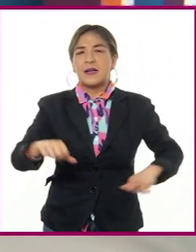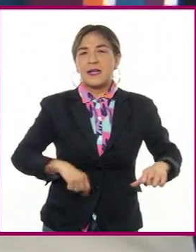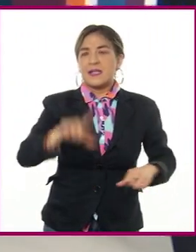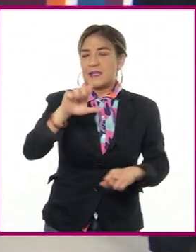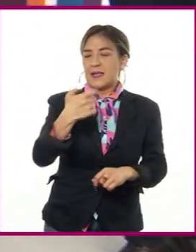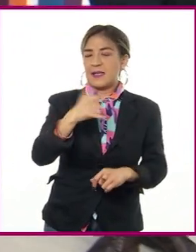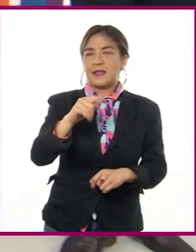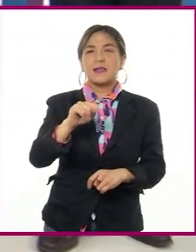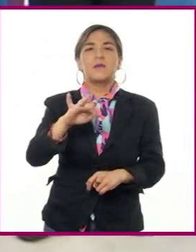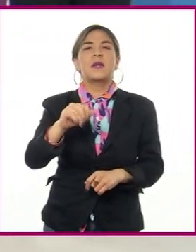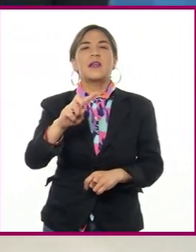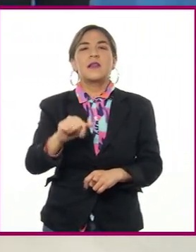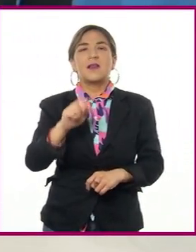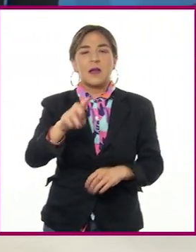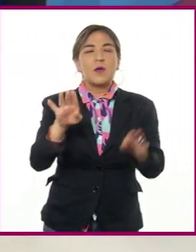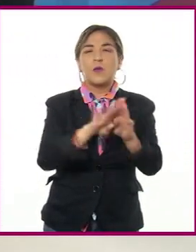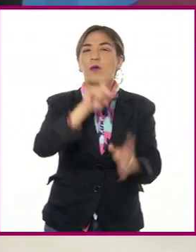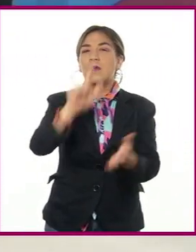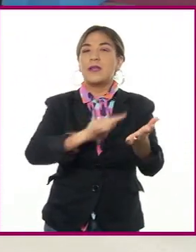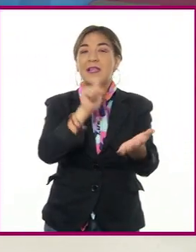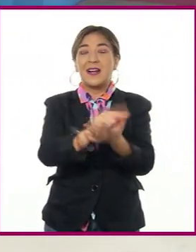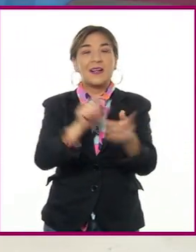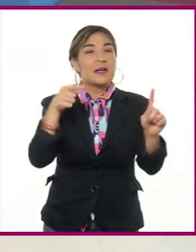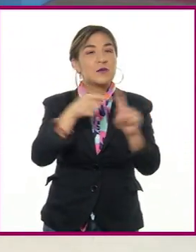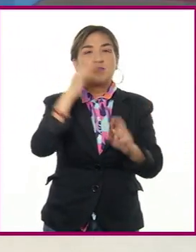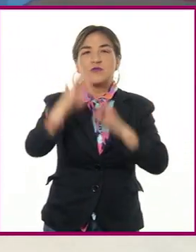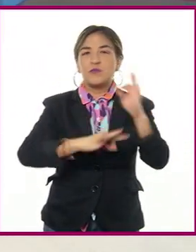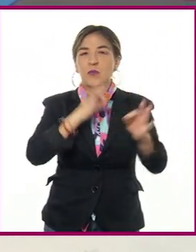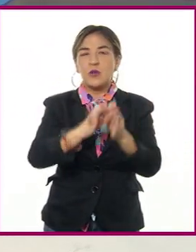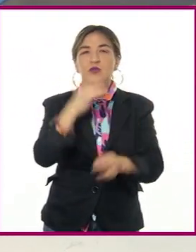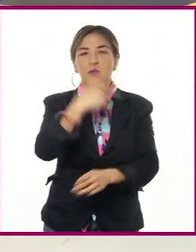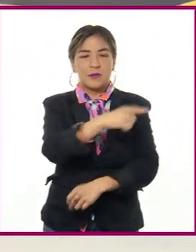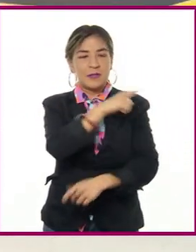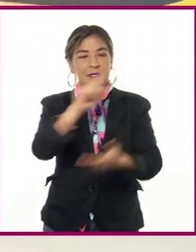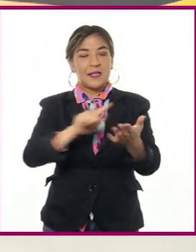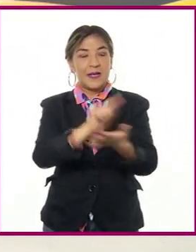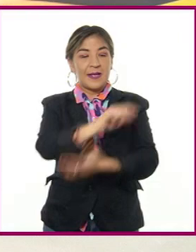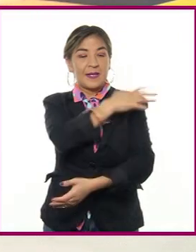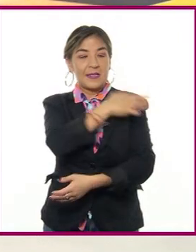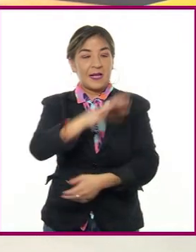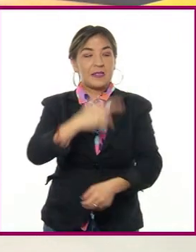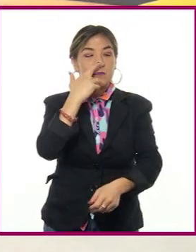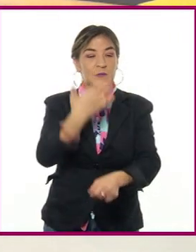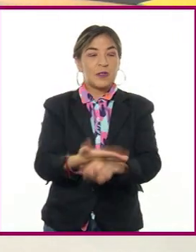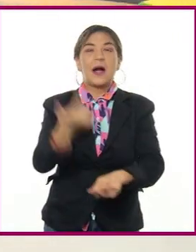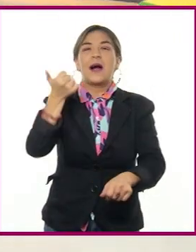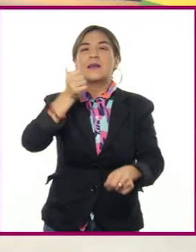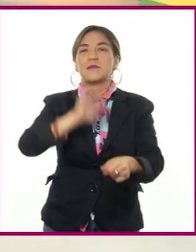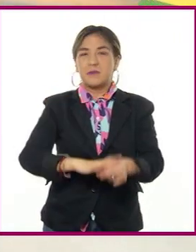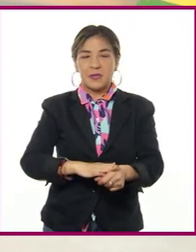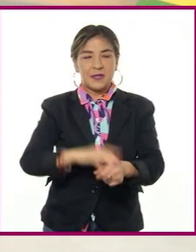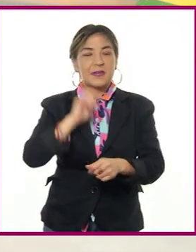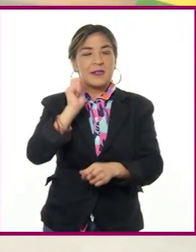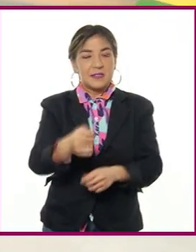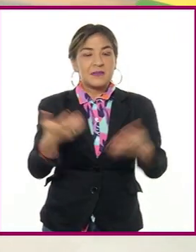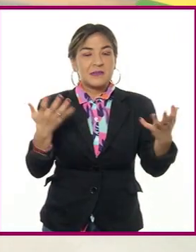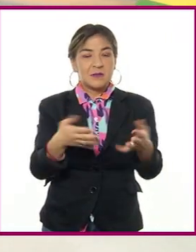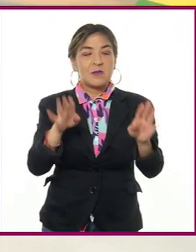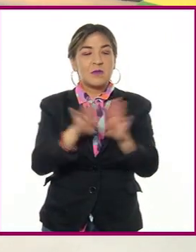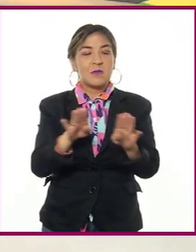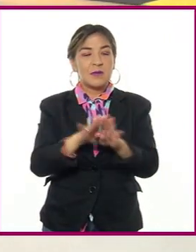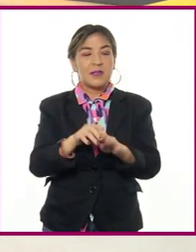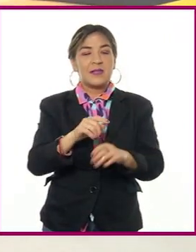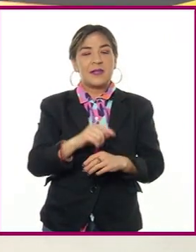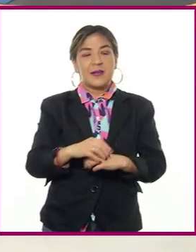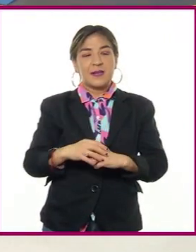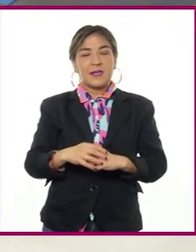público está basada en la legalidad, es decir, en el cumplimiento de la Ley General de Responsabilidades Administrativas, no podemos omitir el hecho